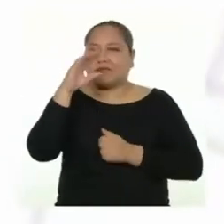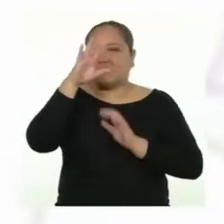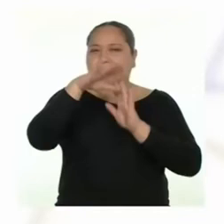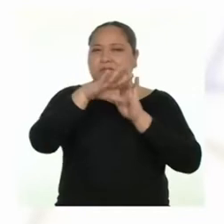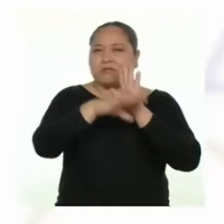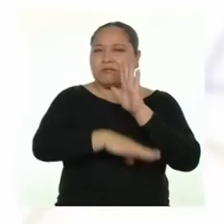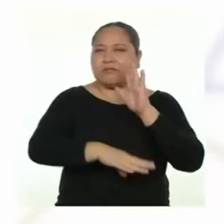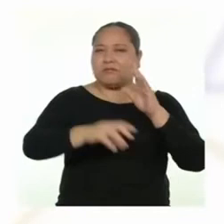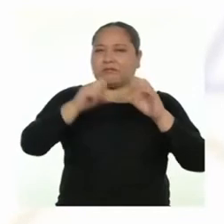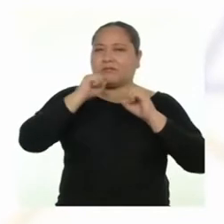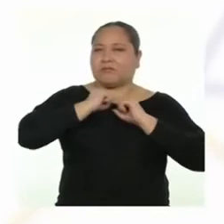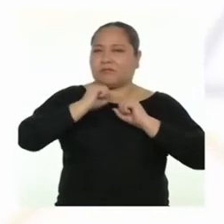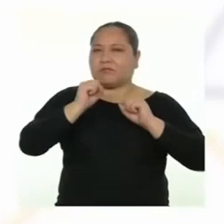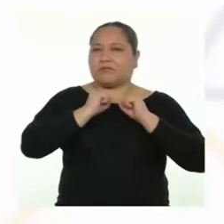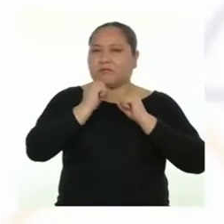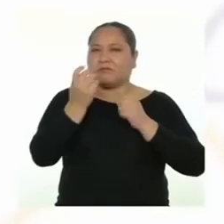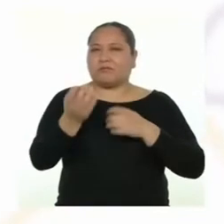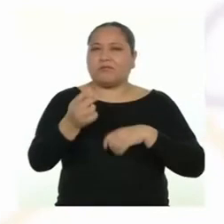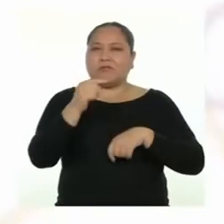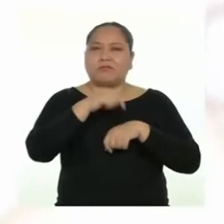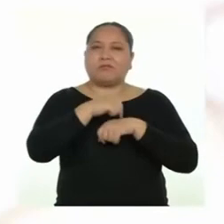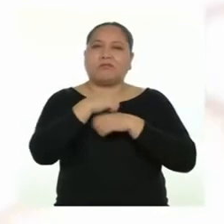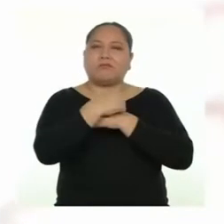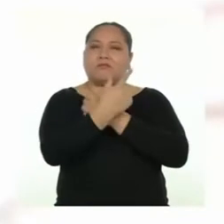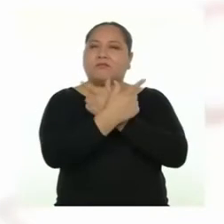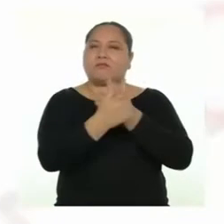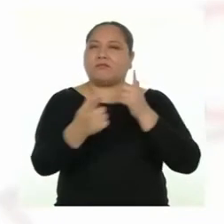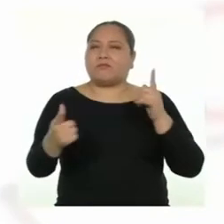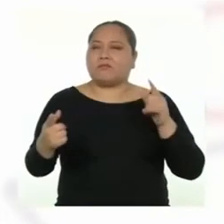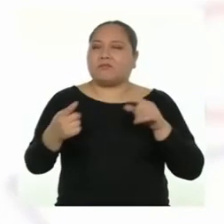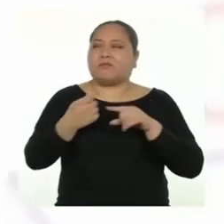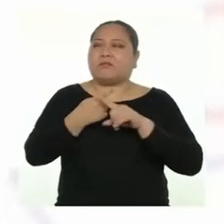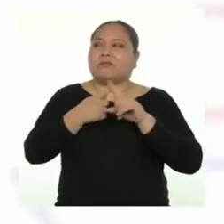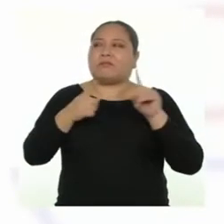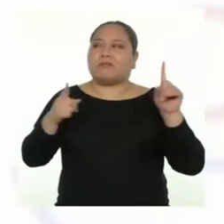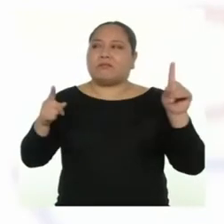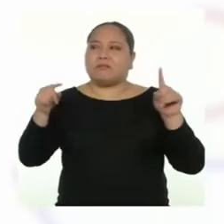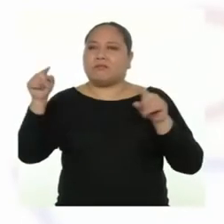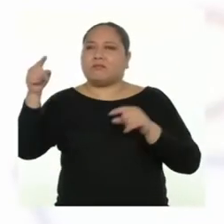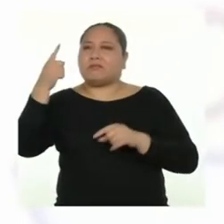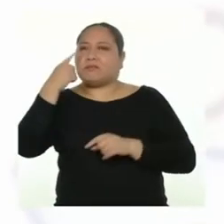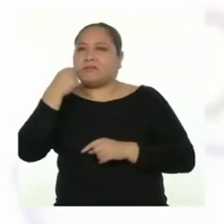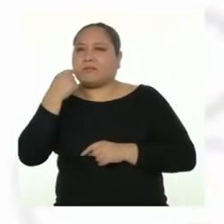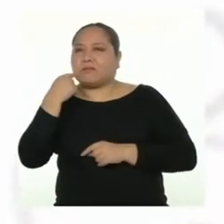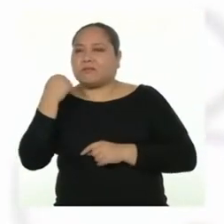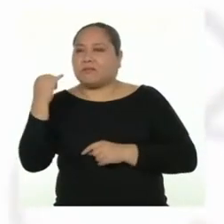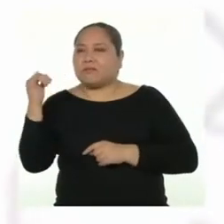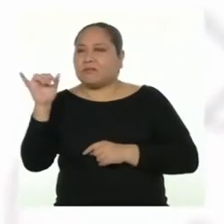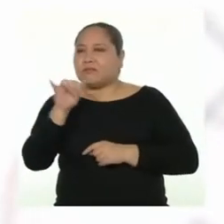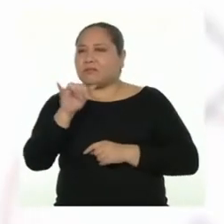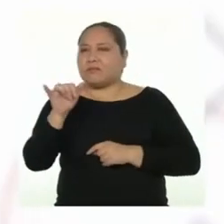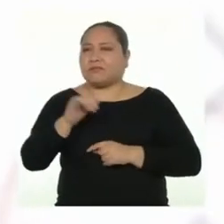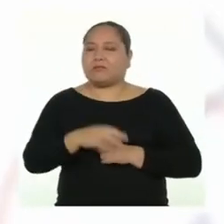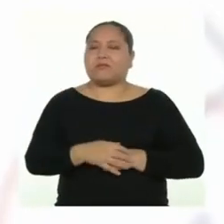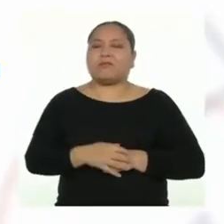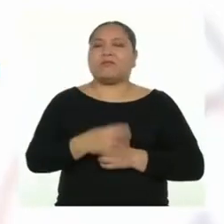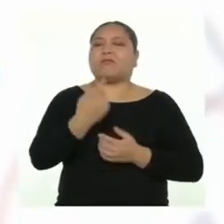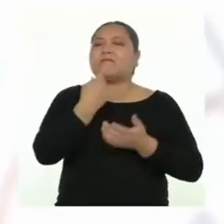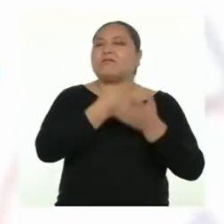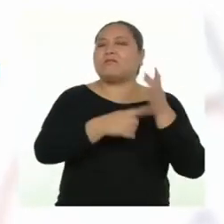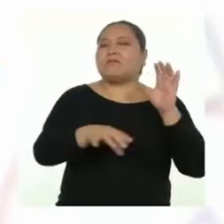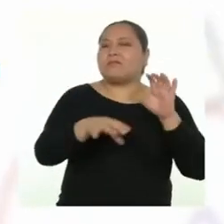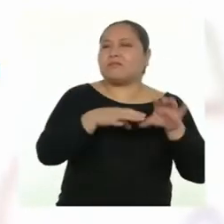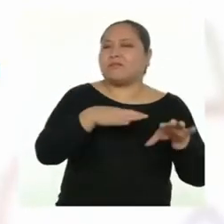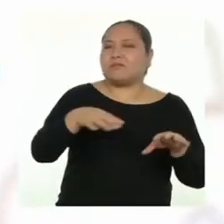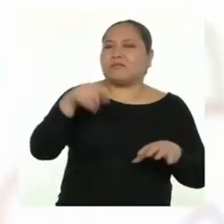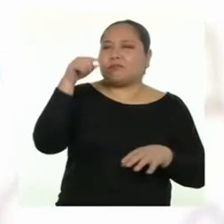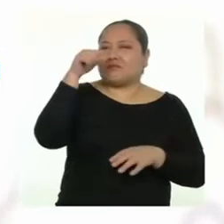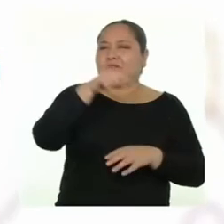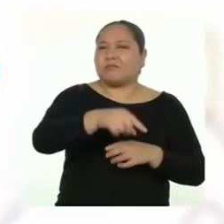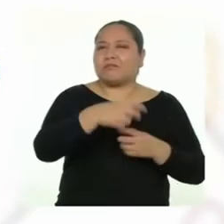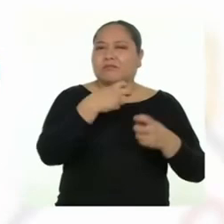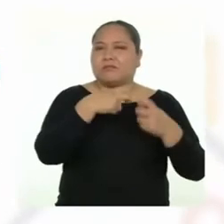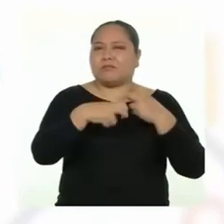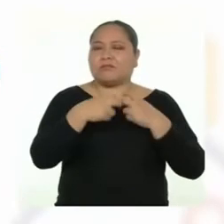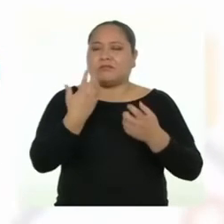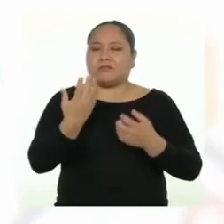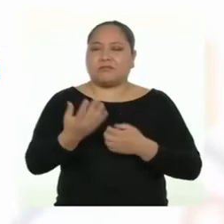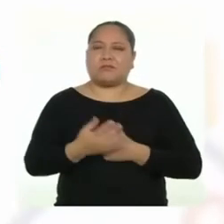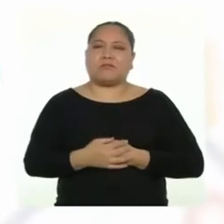menos actividad física y de tiempo libre que sus pares varones? ¿Qué podemos hacer frente a esta